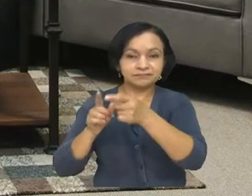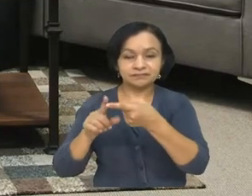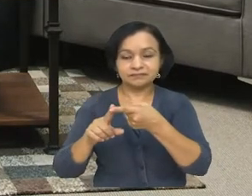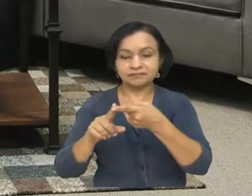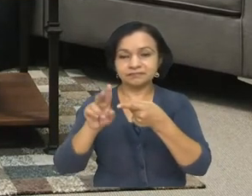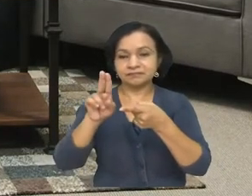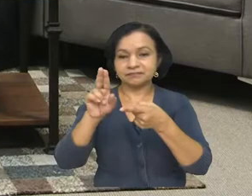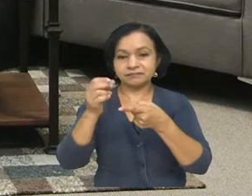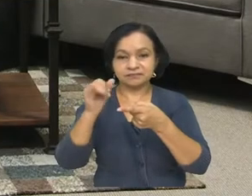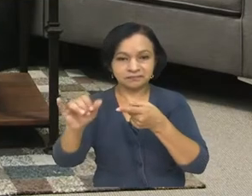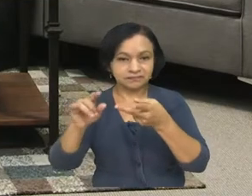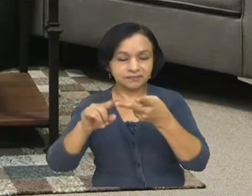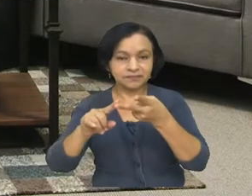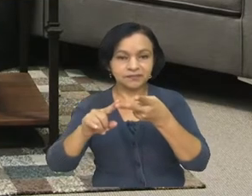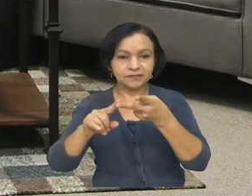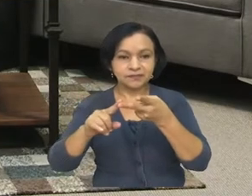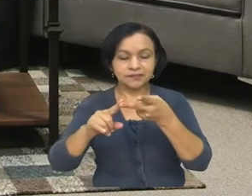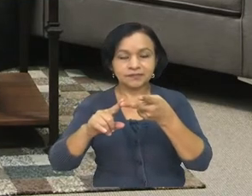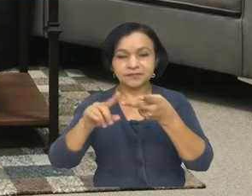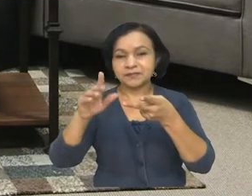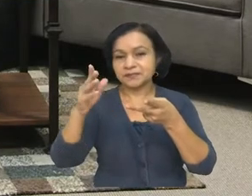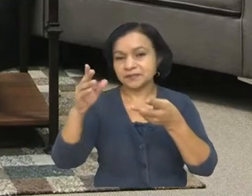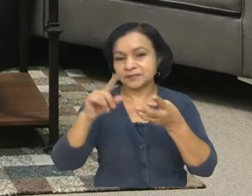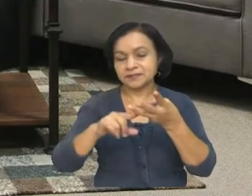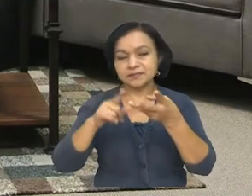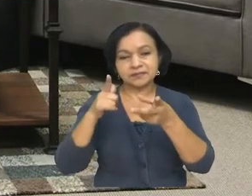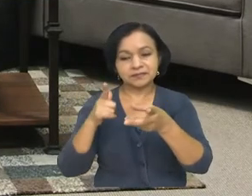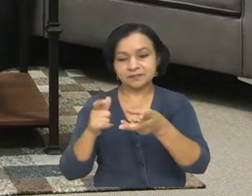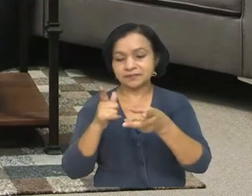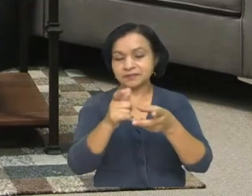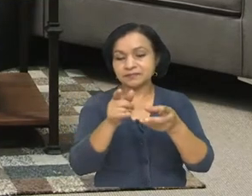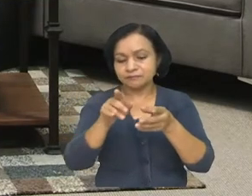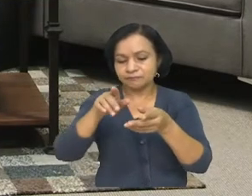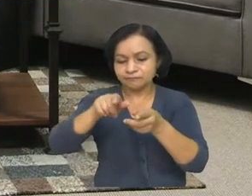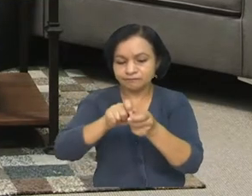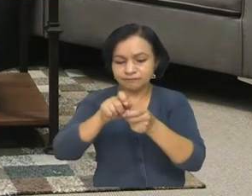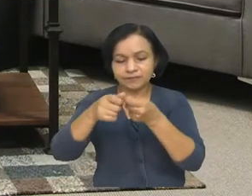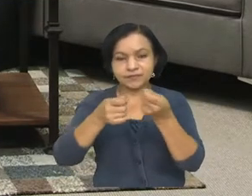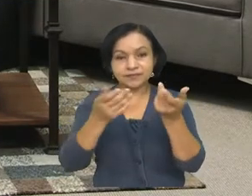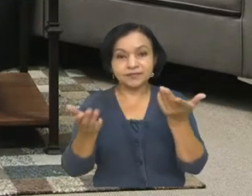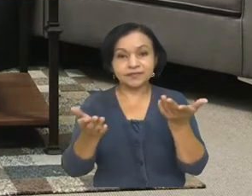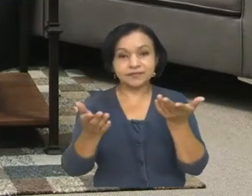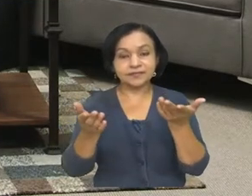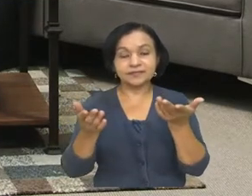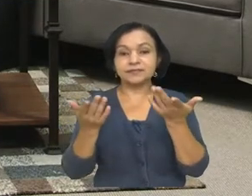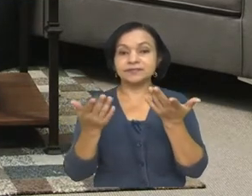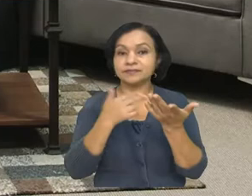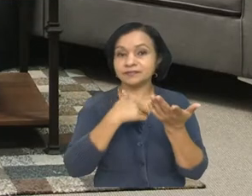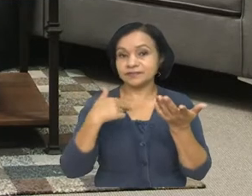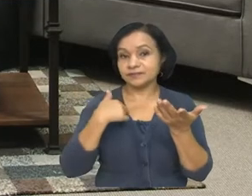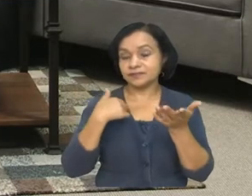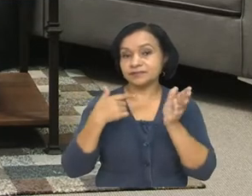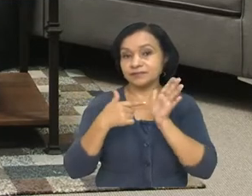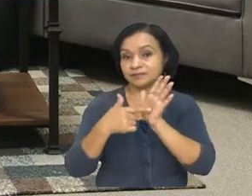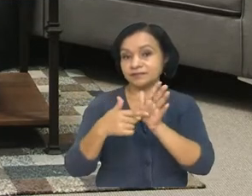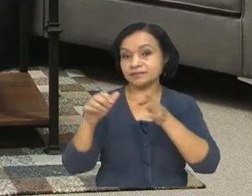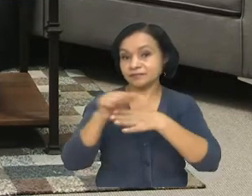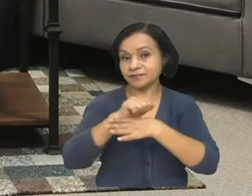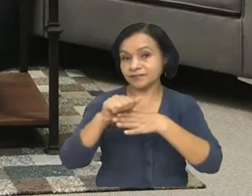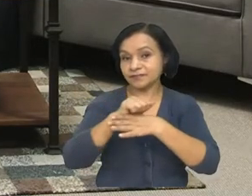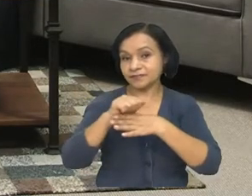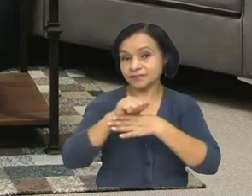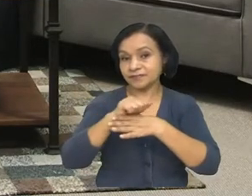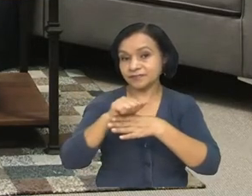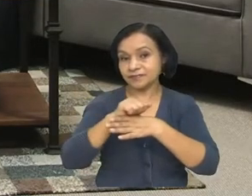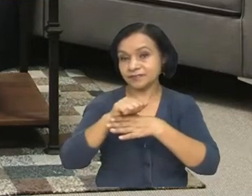Uzi, la carabina M1, las pistolas, los rifles 22, que era lo que había, pero ya ellos